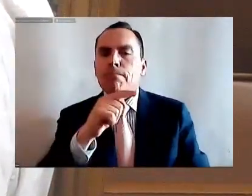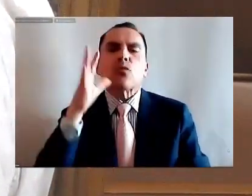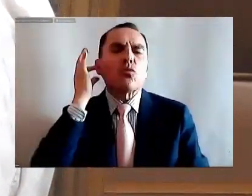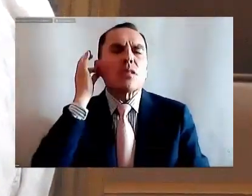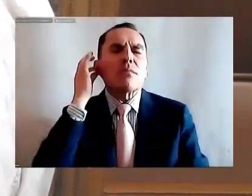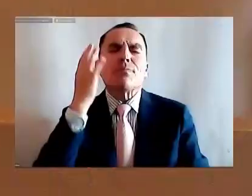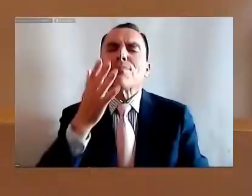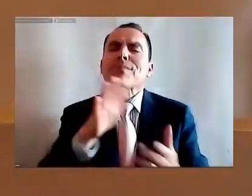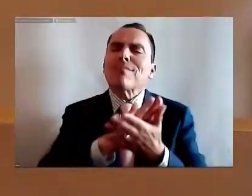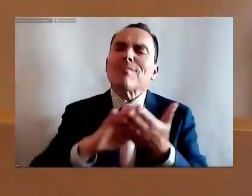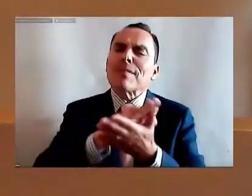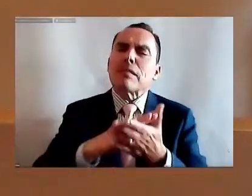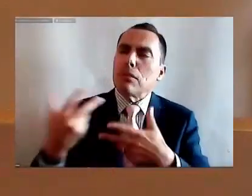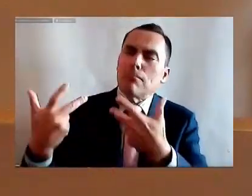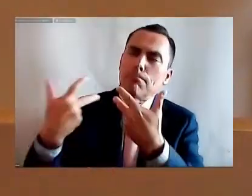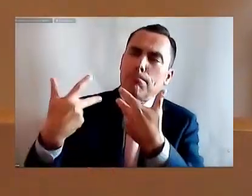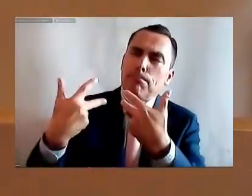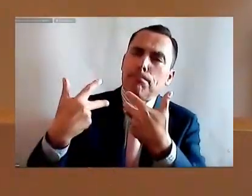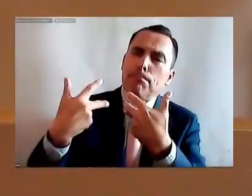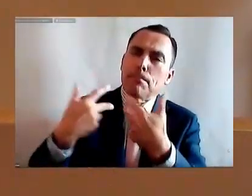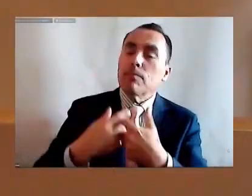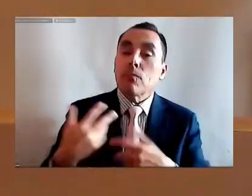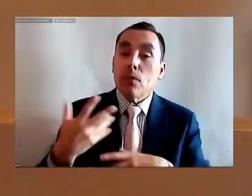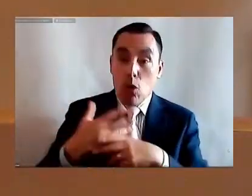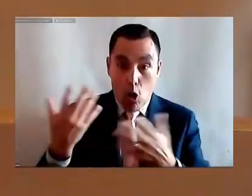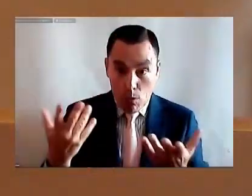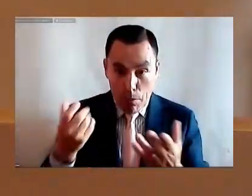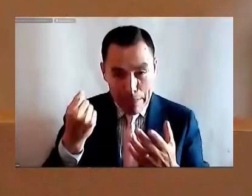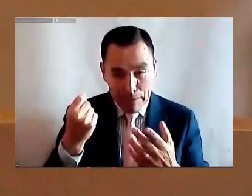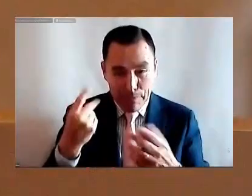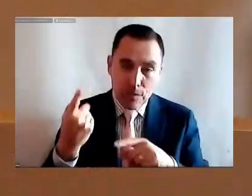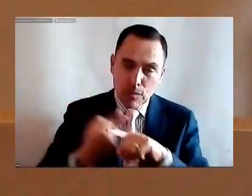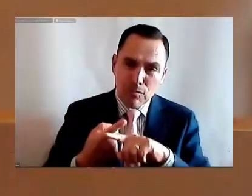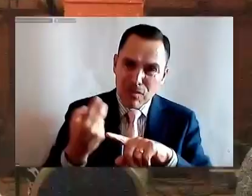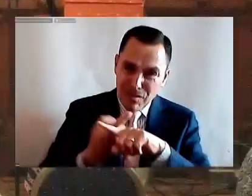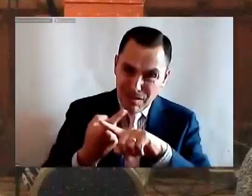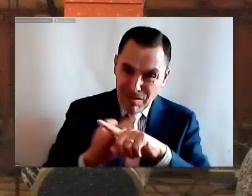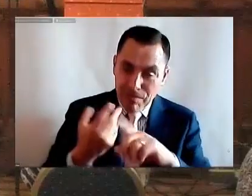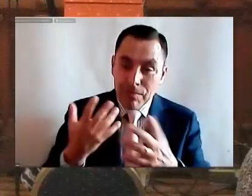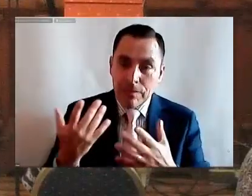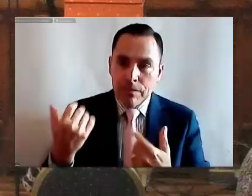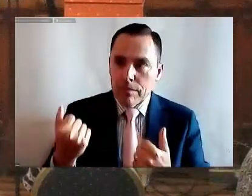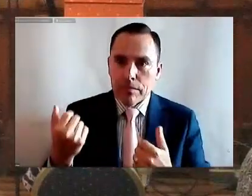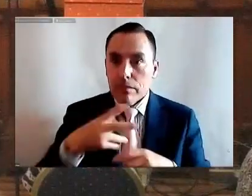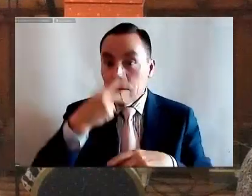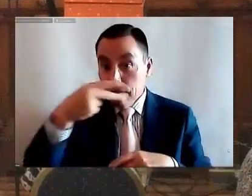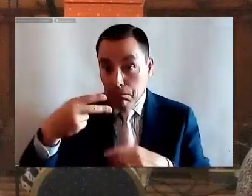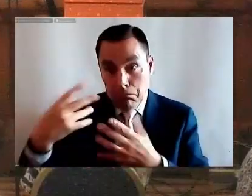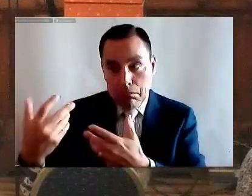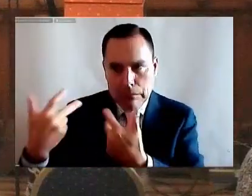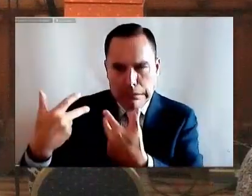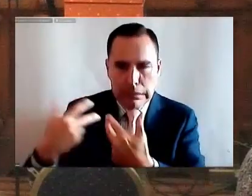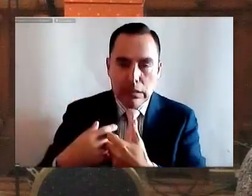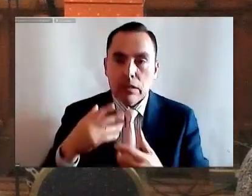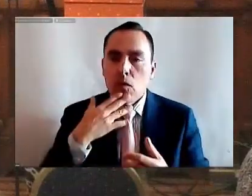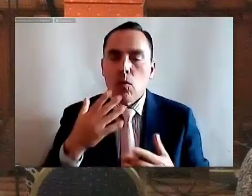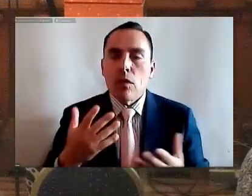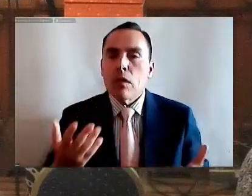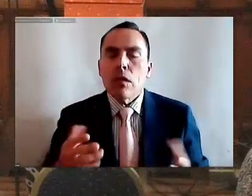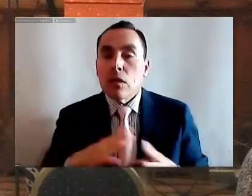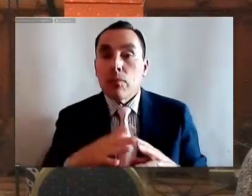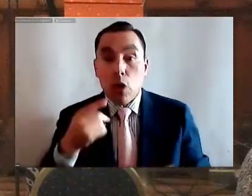la verdad es que esto se conecta con lo que decían las colegas de antes, porque el criterio del hombre razonable,